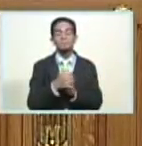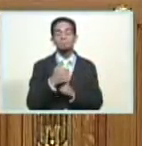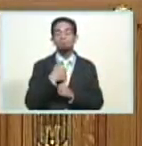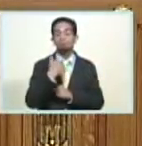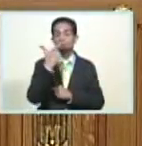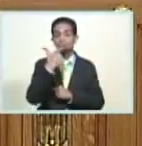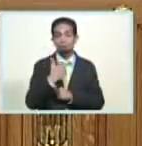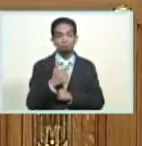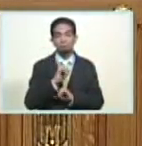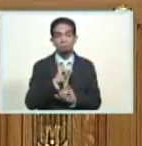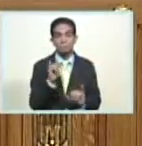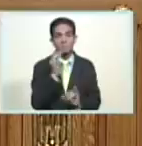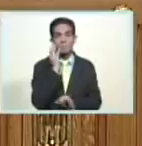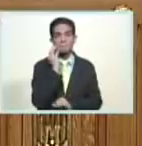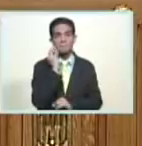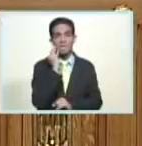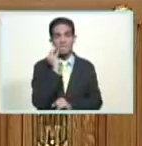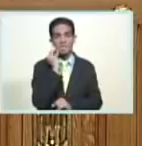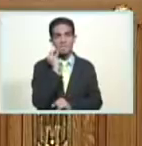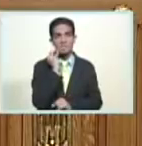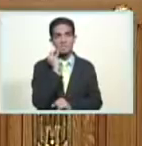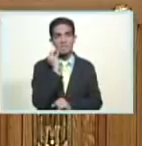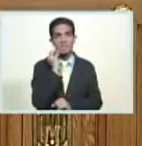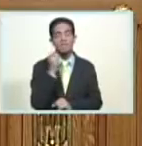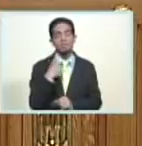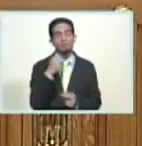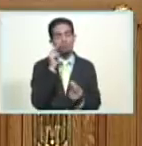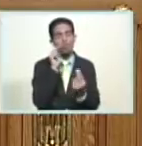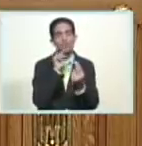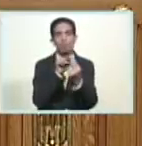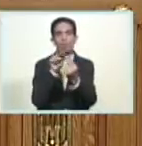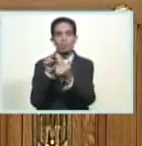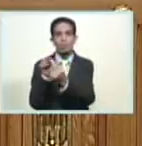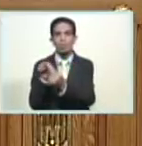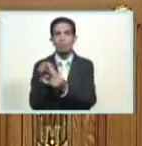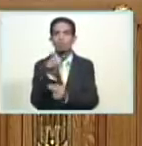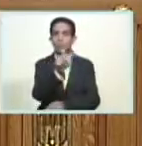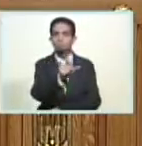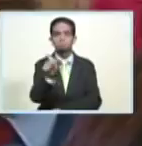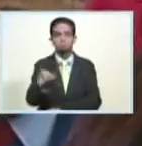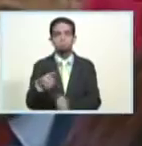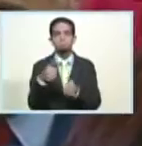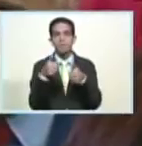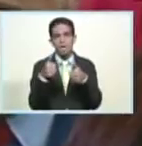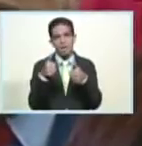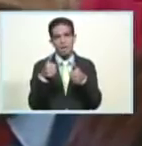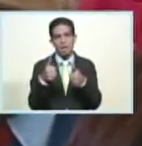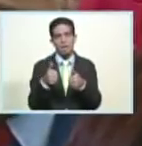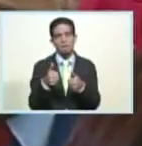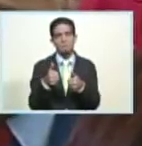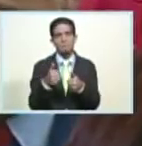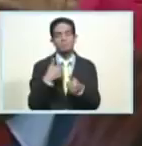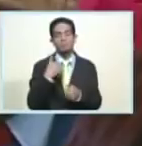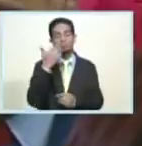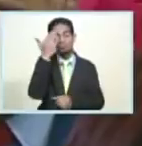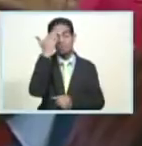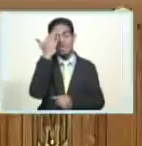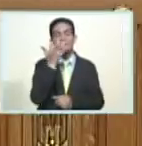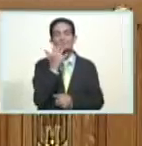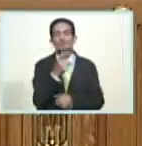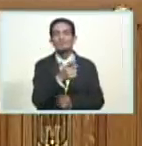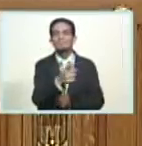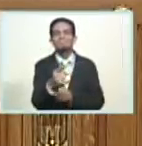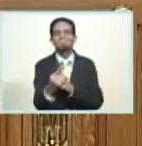bien experimentado. Y yo conozco muy bien a todos los sectores empresariales del país. Los conozco bien. Sé que no me pueden caer a